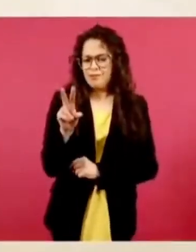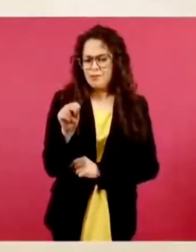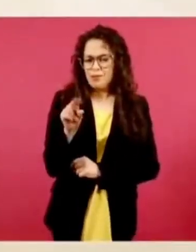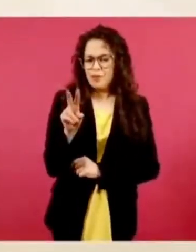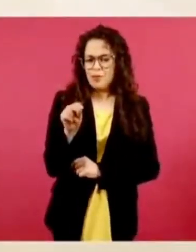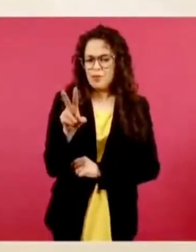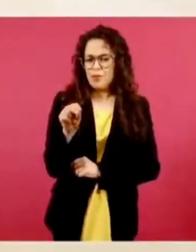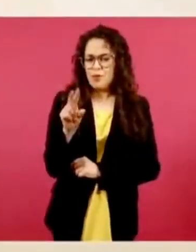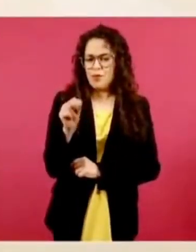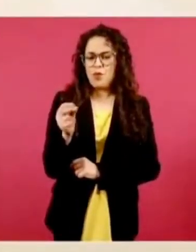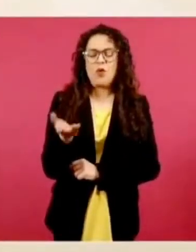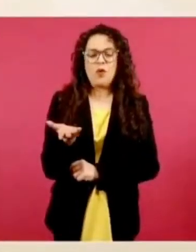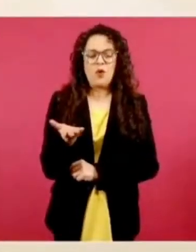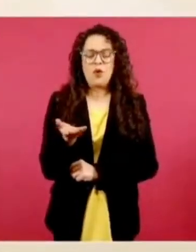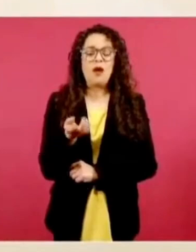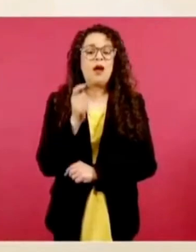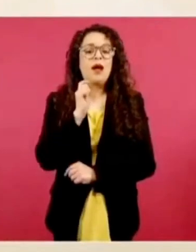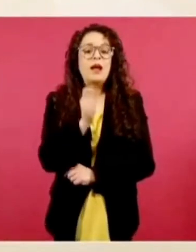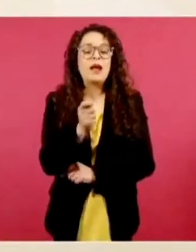Estamos hablando